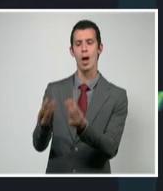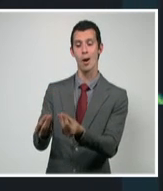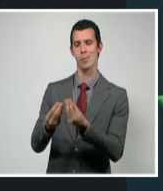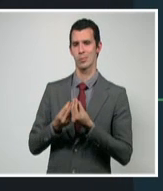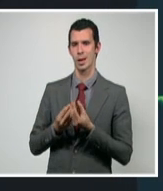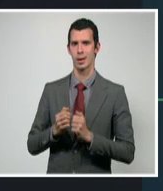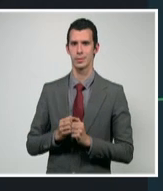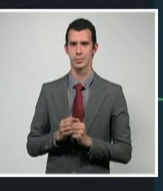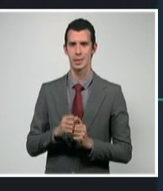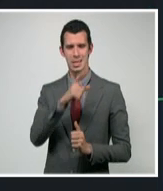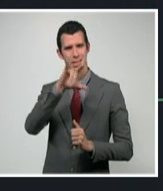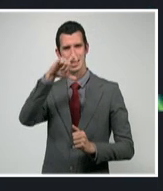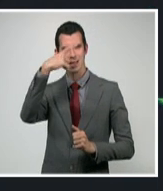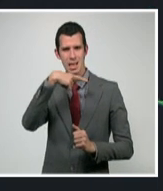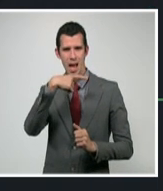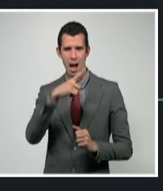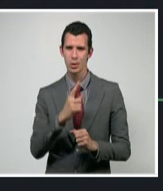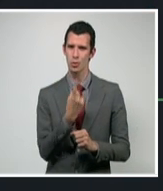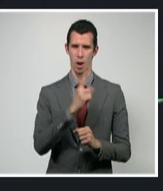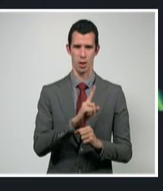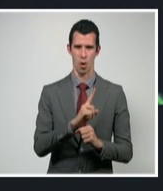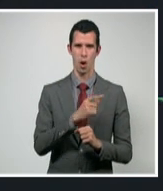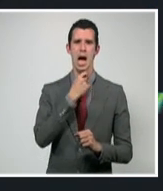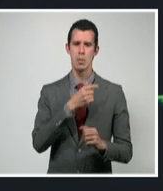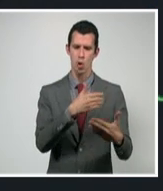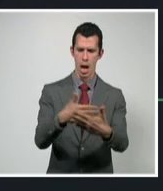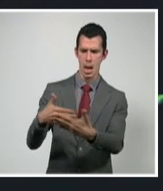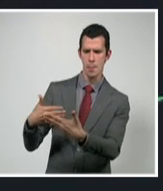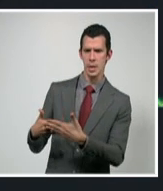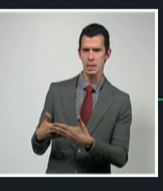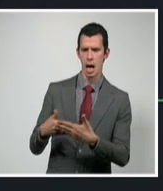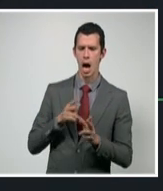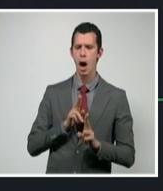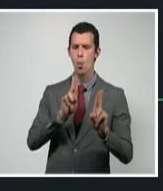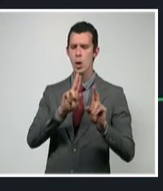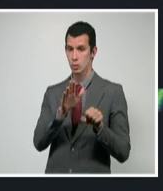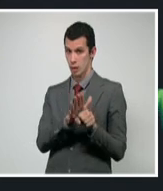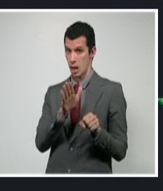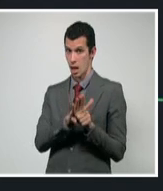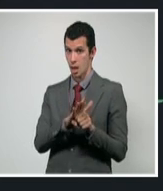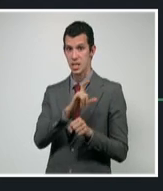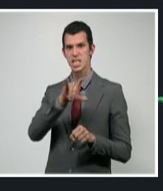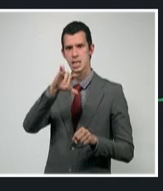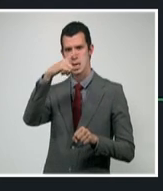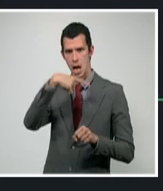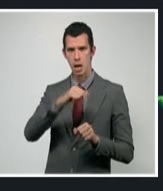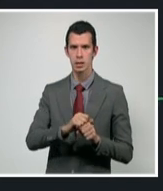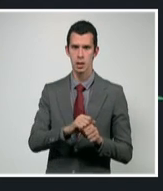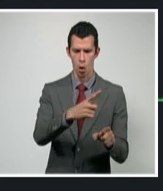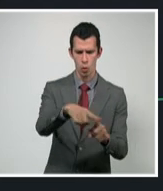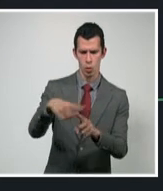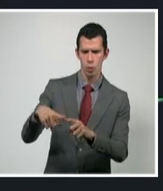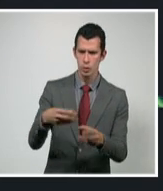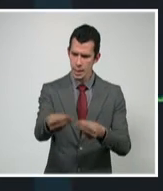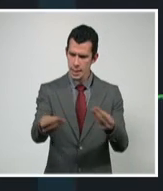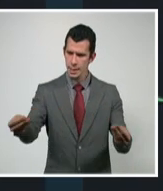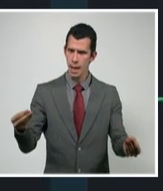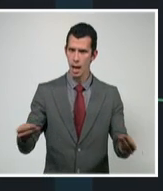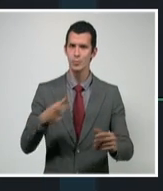a través de sistemas de crowdfunding, a través de privados que entregan